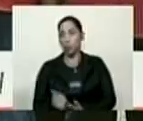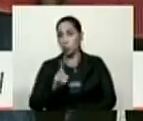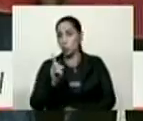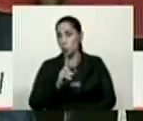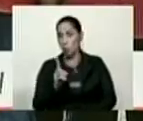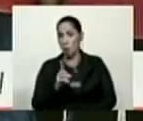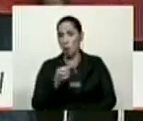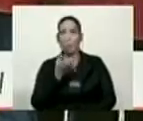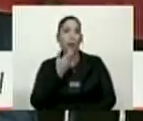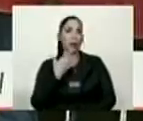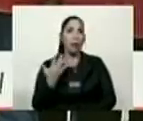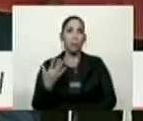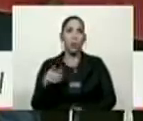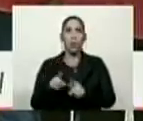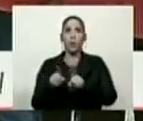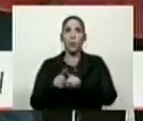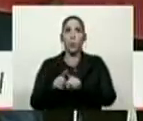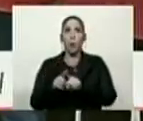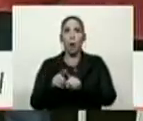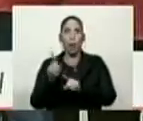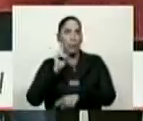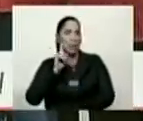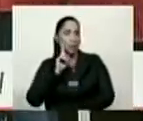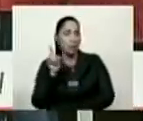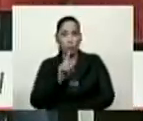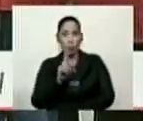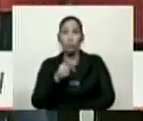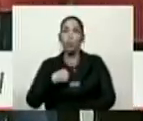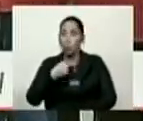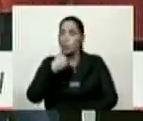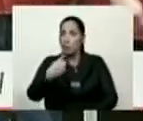no. Por eso yo digo, lo digo,